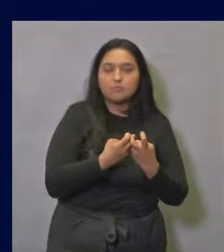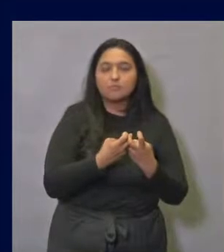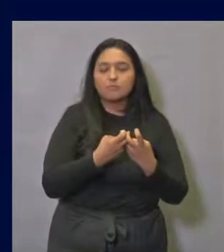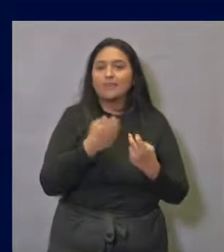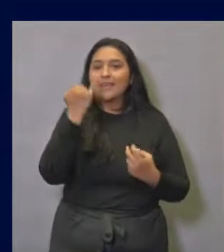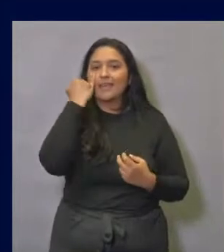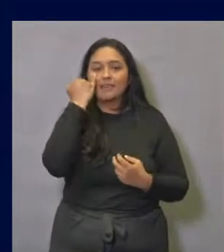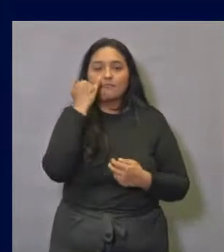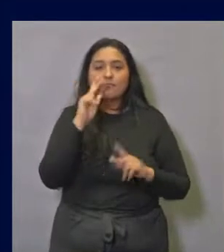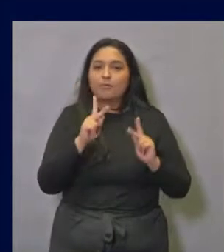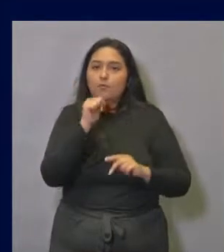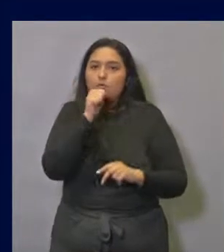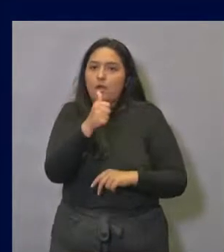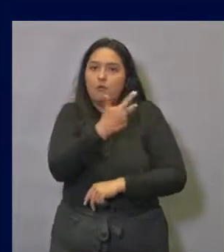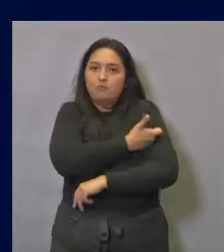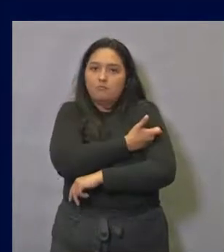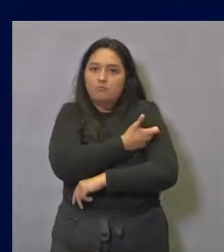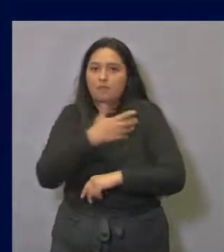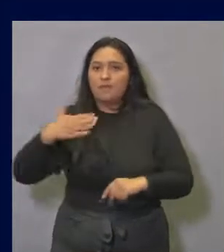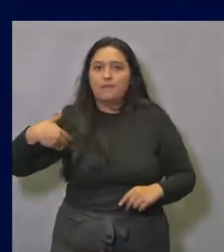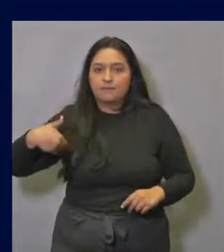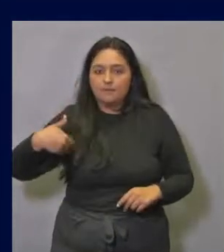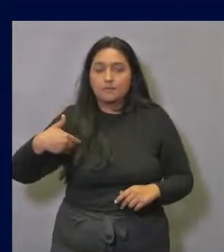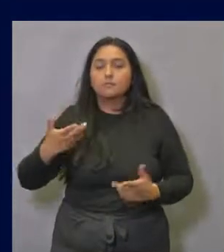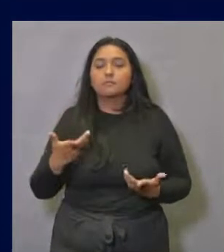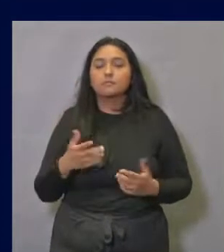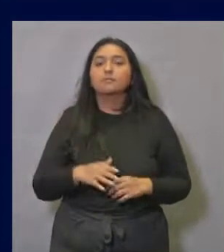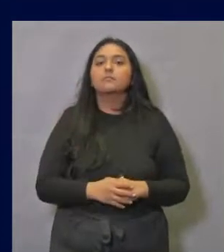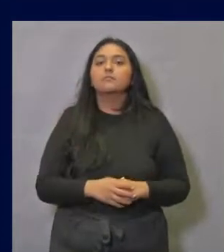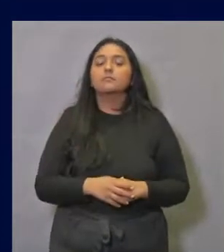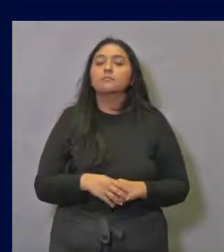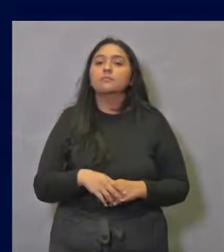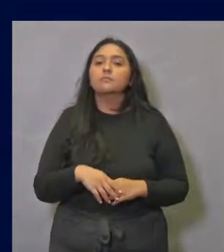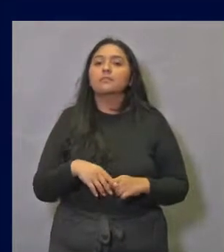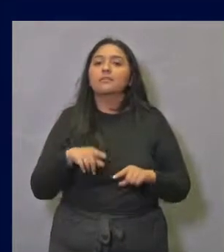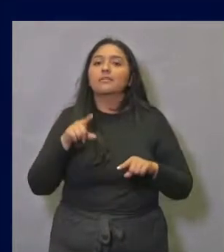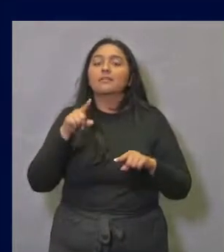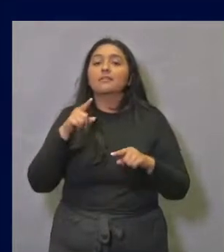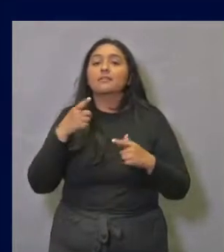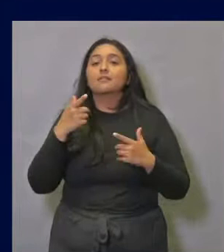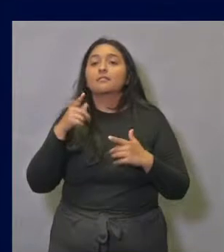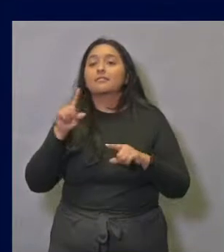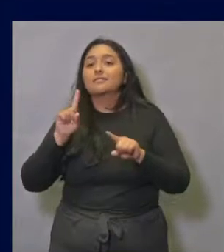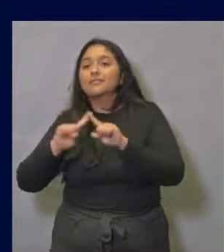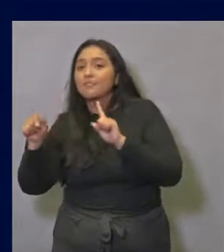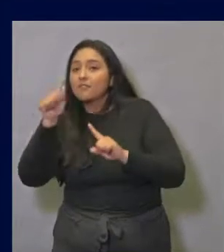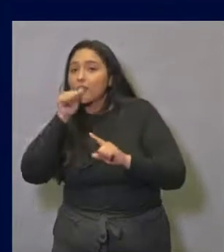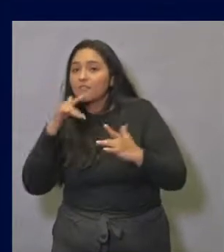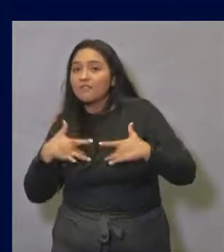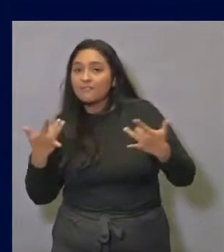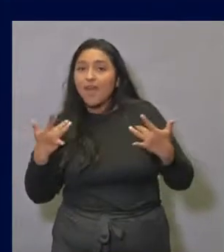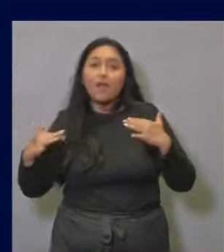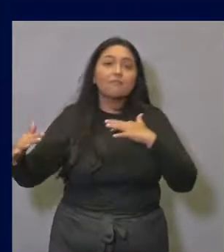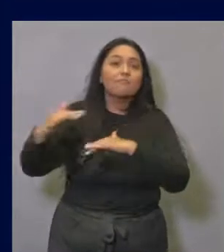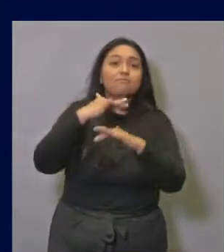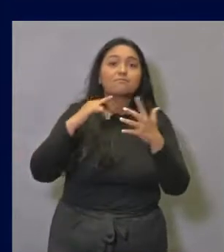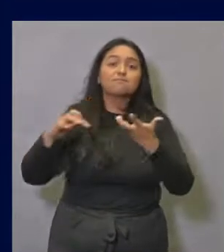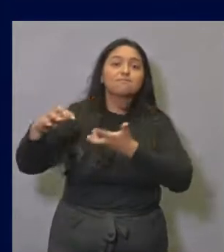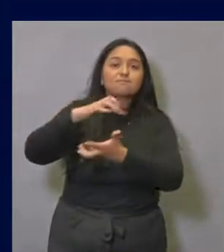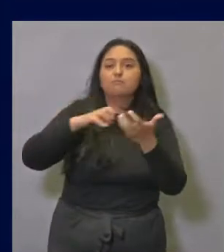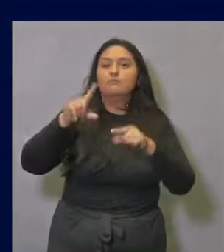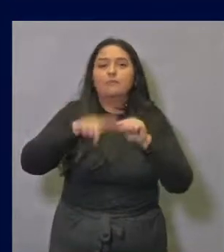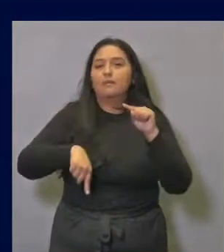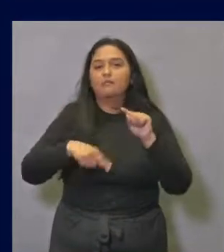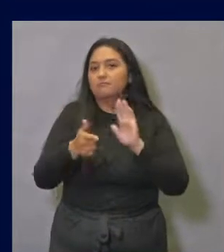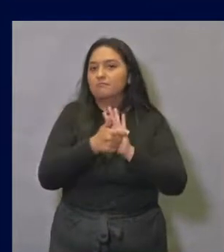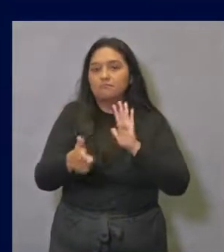no vacunados. Y no puede haber una mezcla de múltiples eventos privados. Para eventos privados al aire